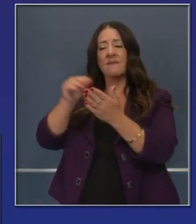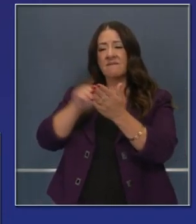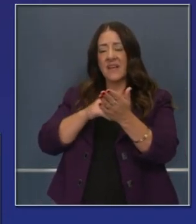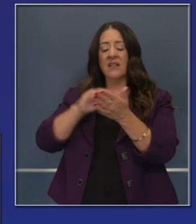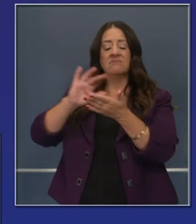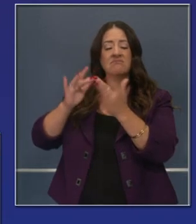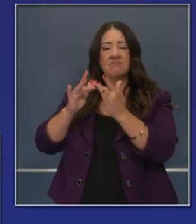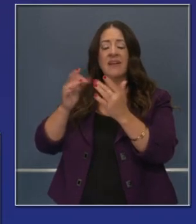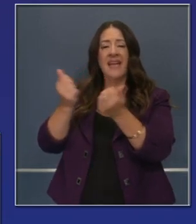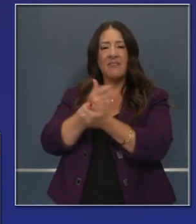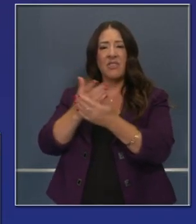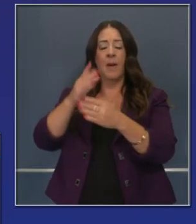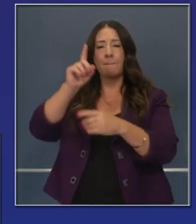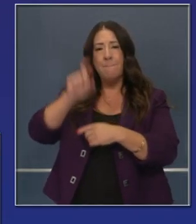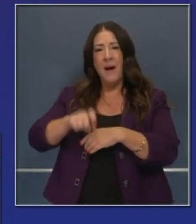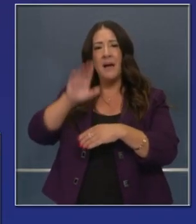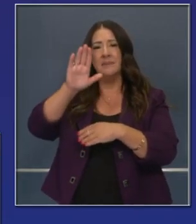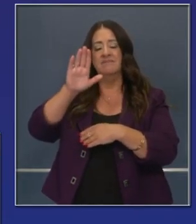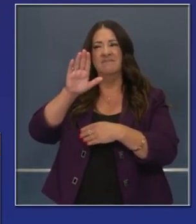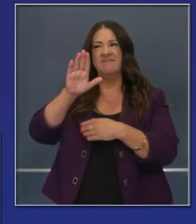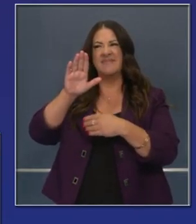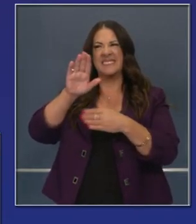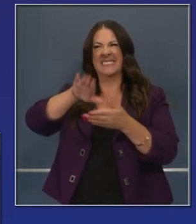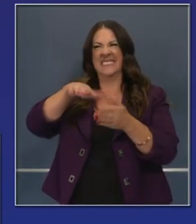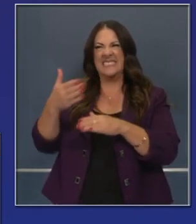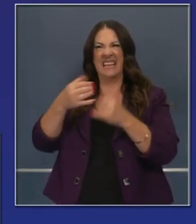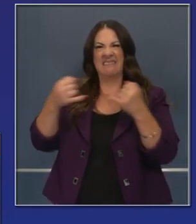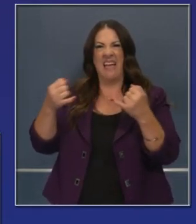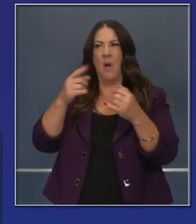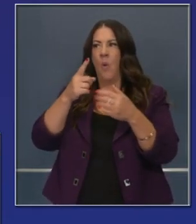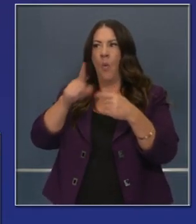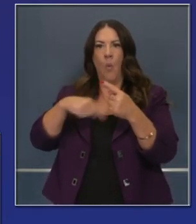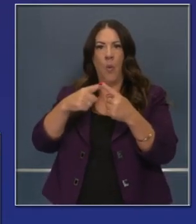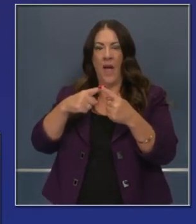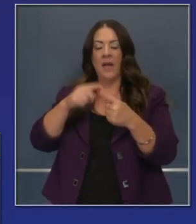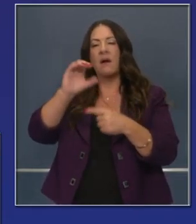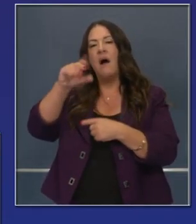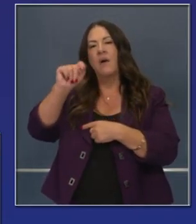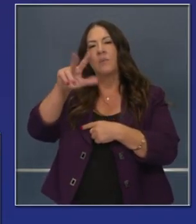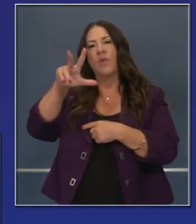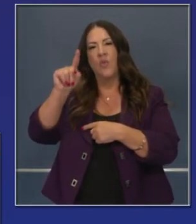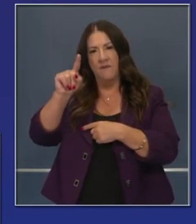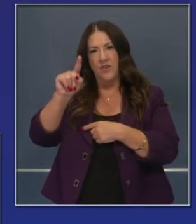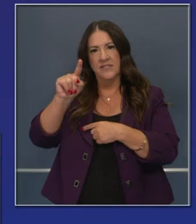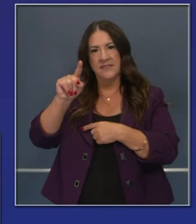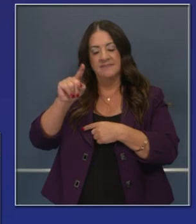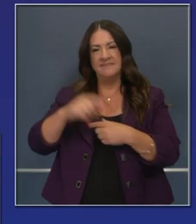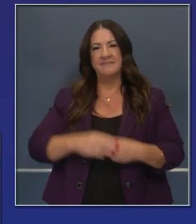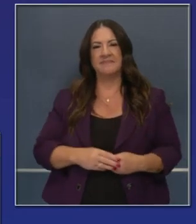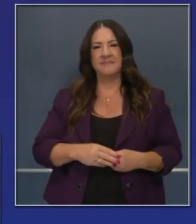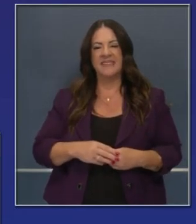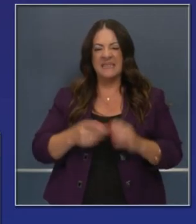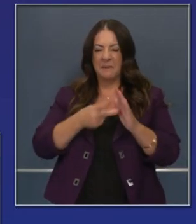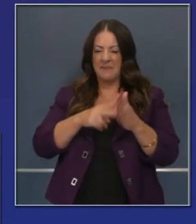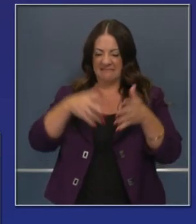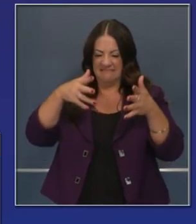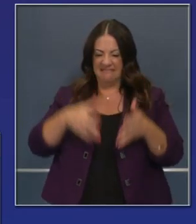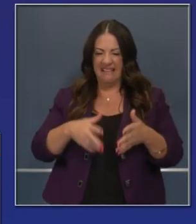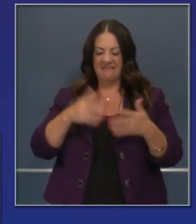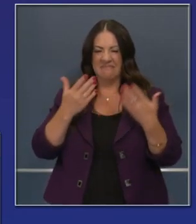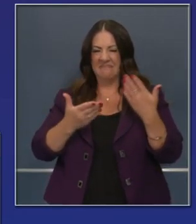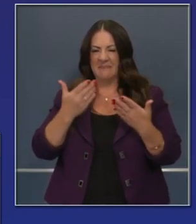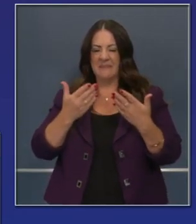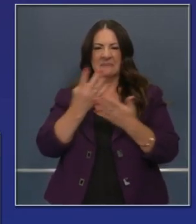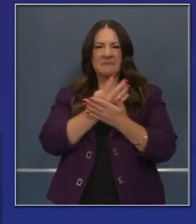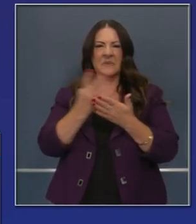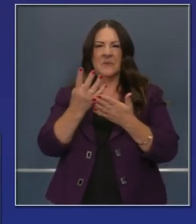31 de octubre, creo, para enviar esos. Se han llevado a cabo muchos esfuerzos para denegarnos el derecho a tener